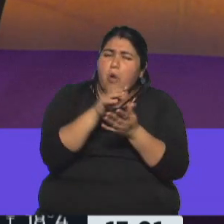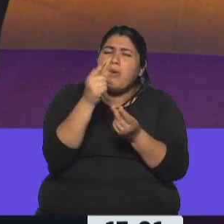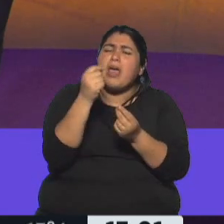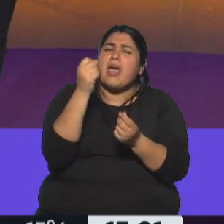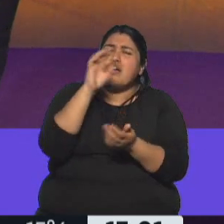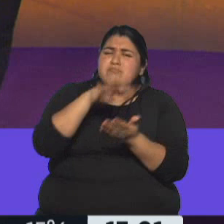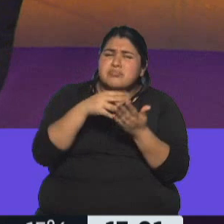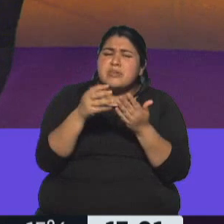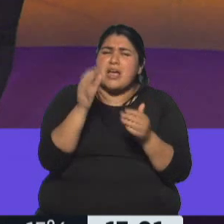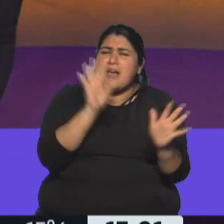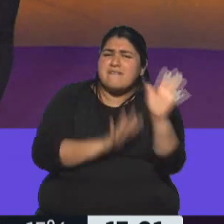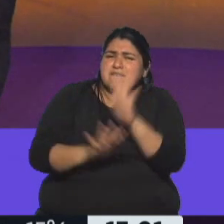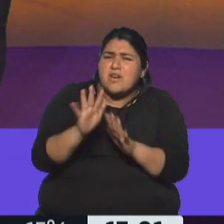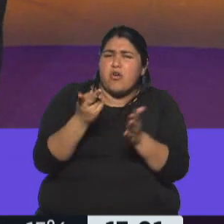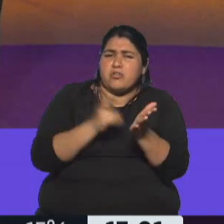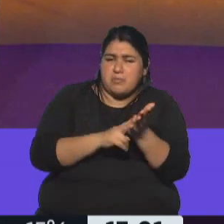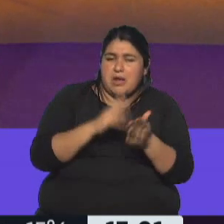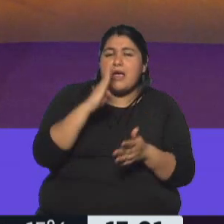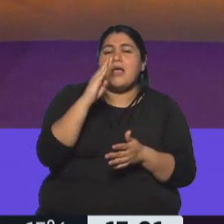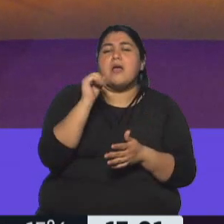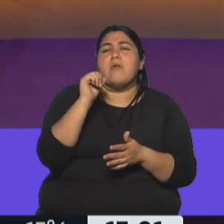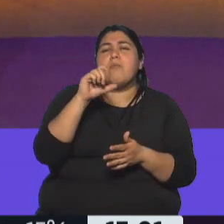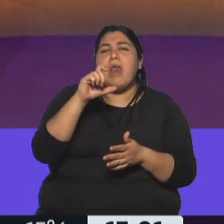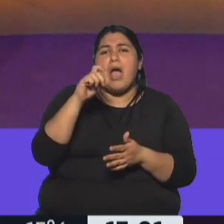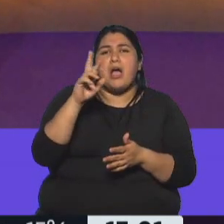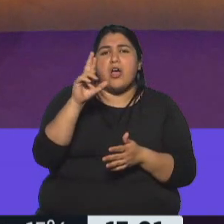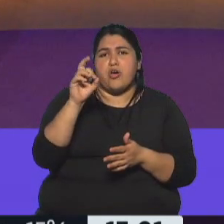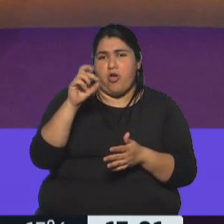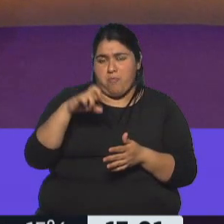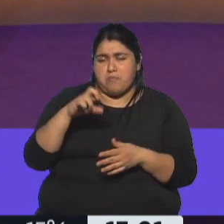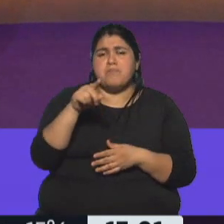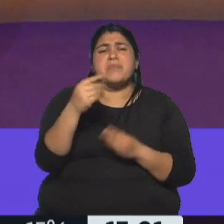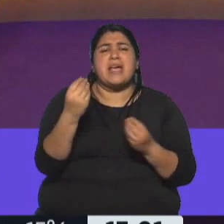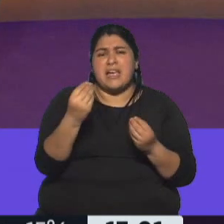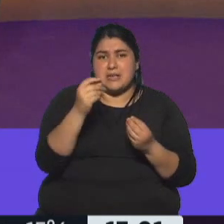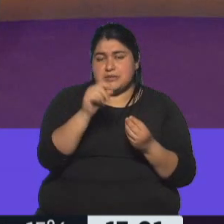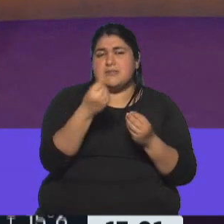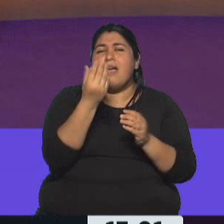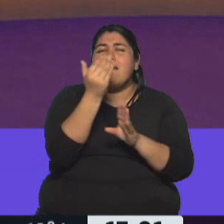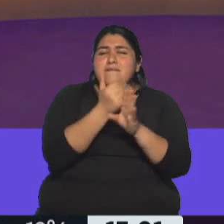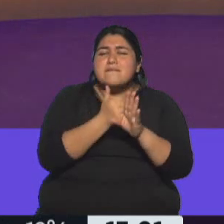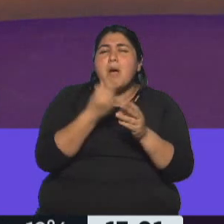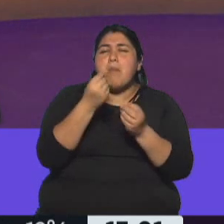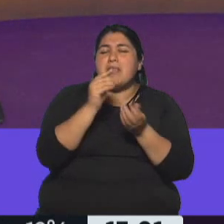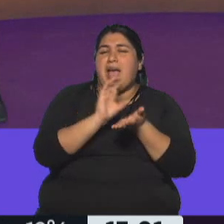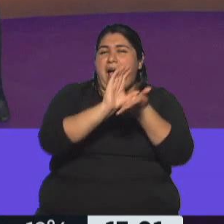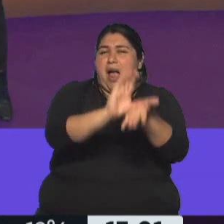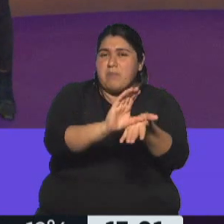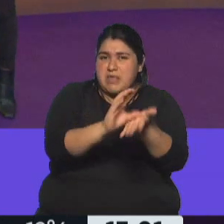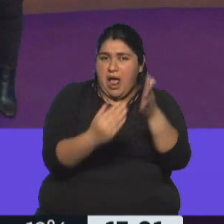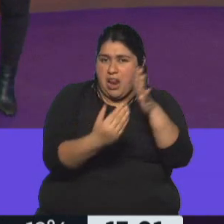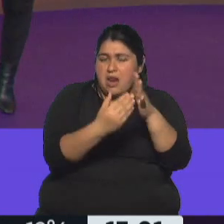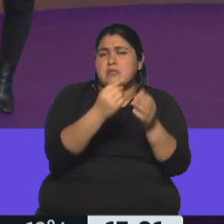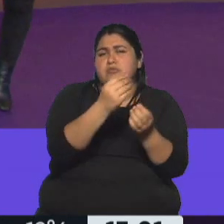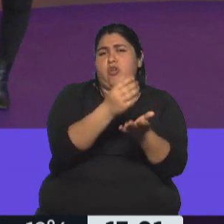reestructuración con los privados, con BlackRock, por ejemplo, dio una quita, no tanto de capital, pero sí de interés, que